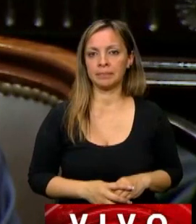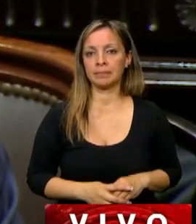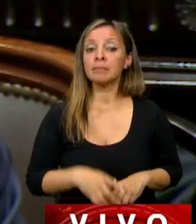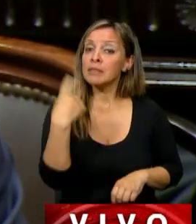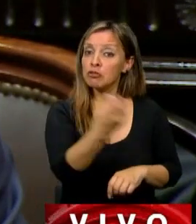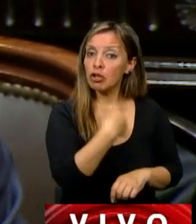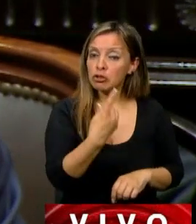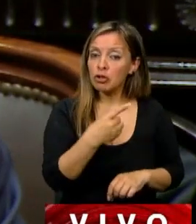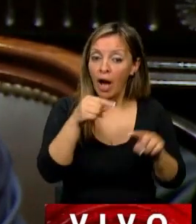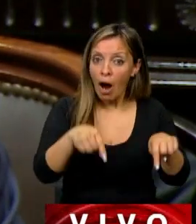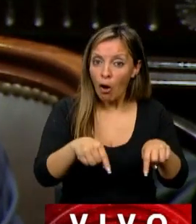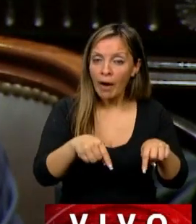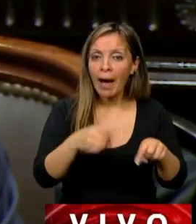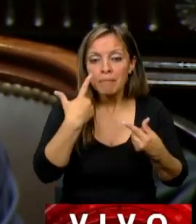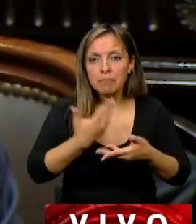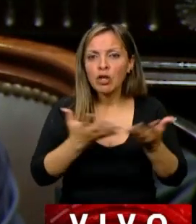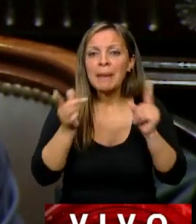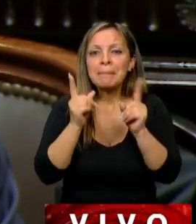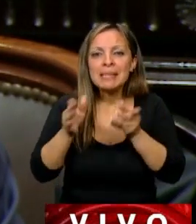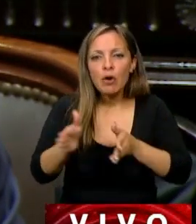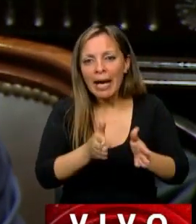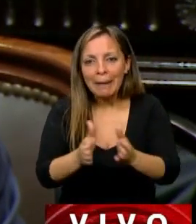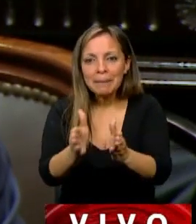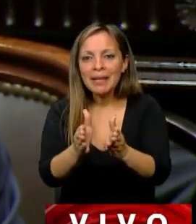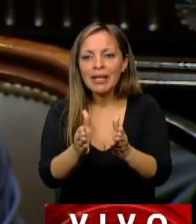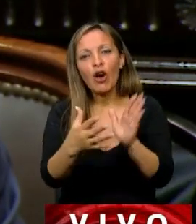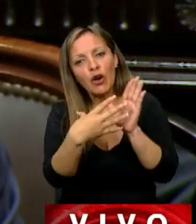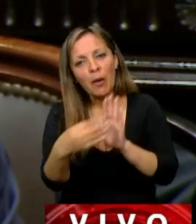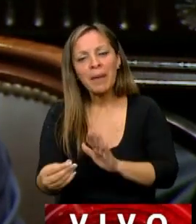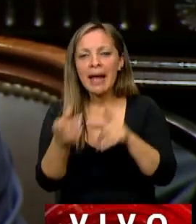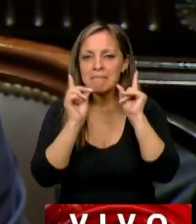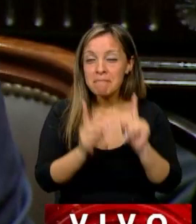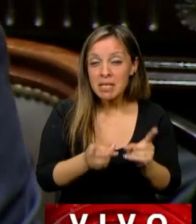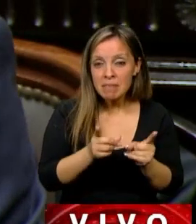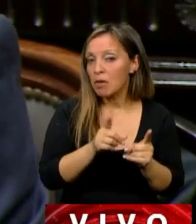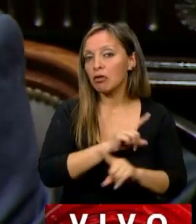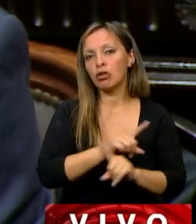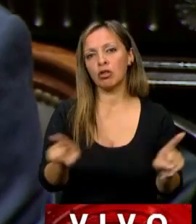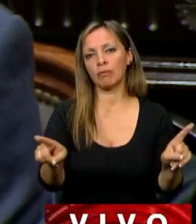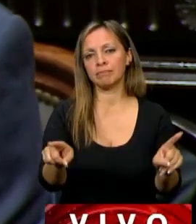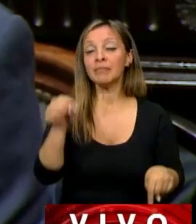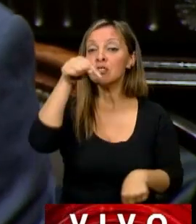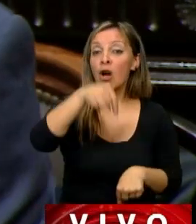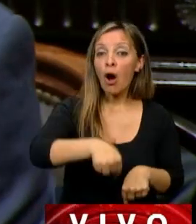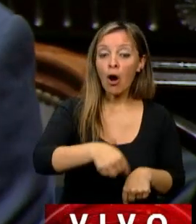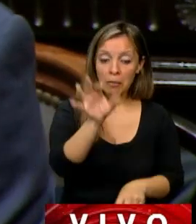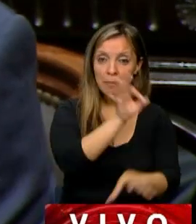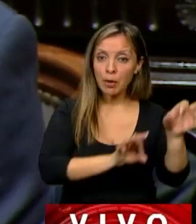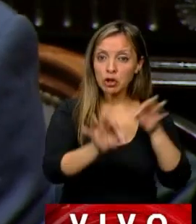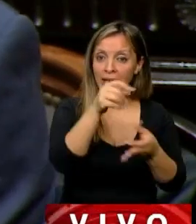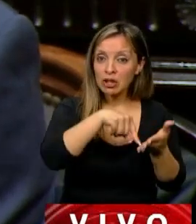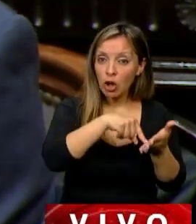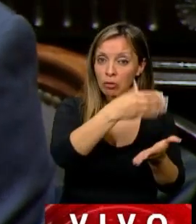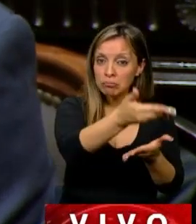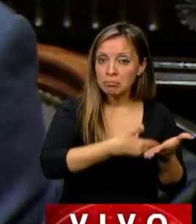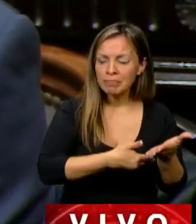ese rumbo, de ratificar ese norte, de ratificar y dar señales en el sentido correcto, hoy estamos discutiendo un proyecto de ley